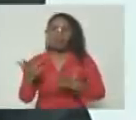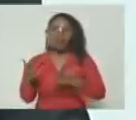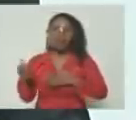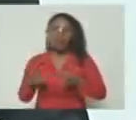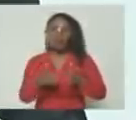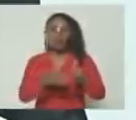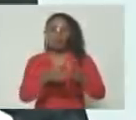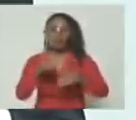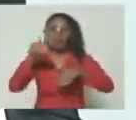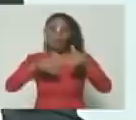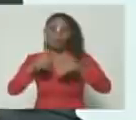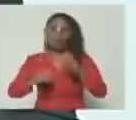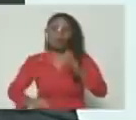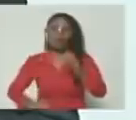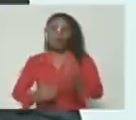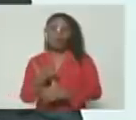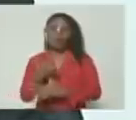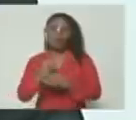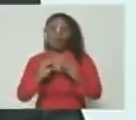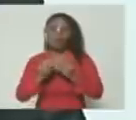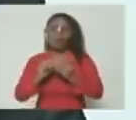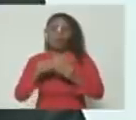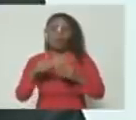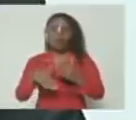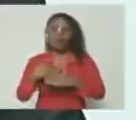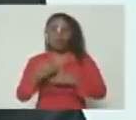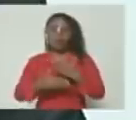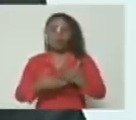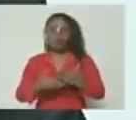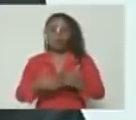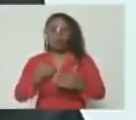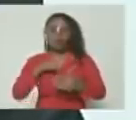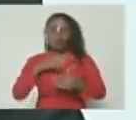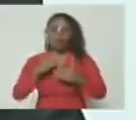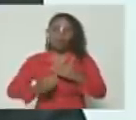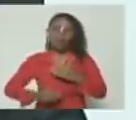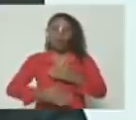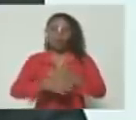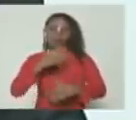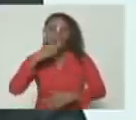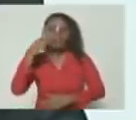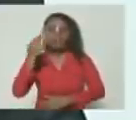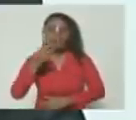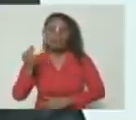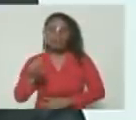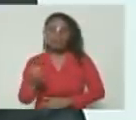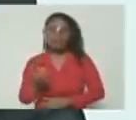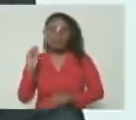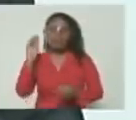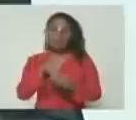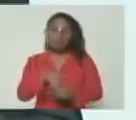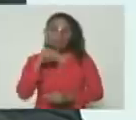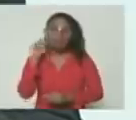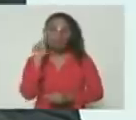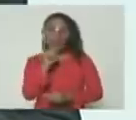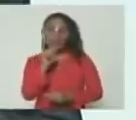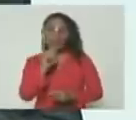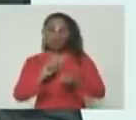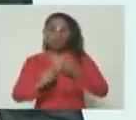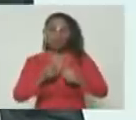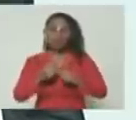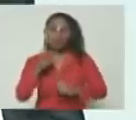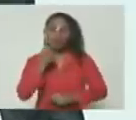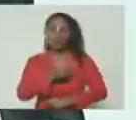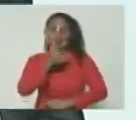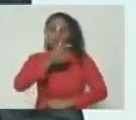electoral era fundamental consolidarla. Nosotros avanzamos ciertamente dentro de esas premisas, diciéndole a la gente